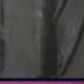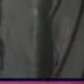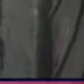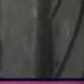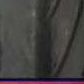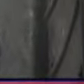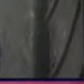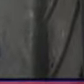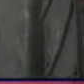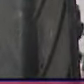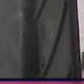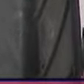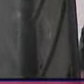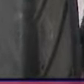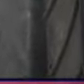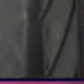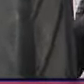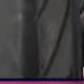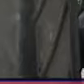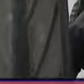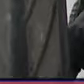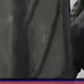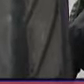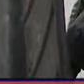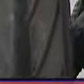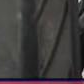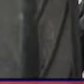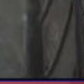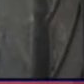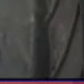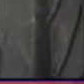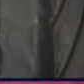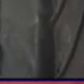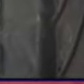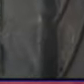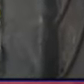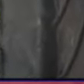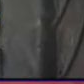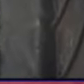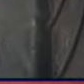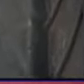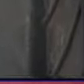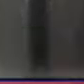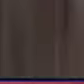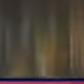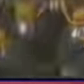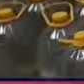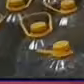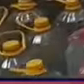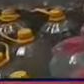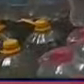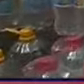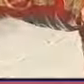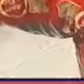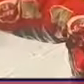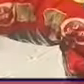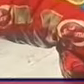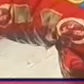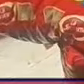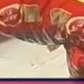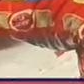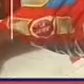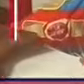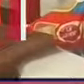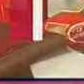mucha preocupación, realmente es algo bien terrible lo que está sucediendo en este tiempo.